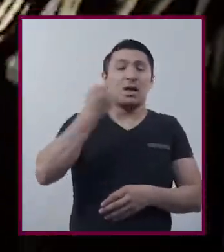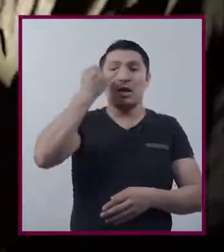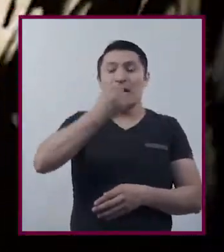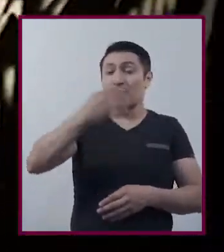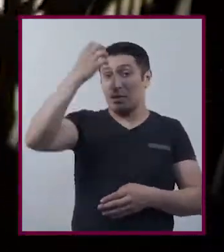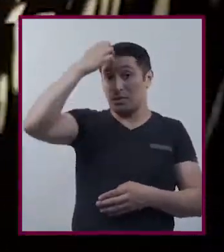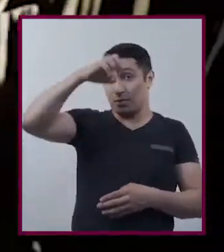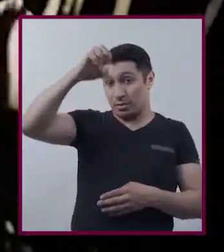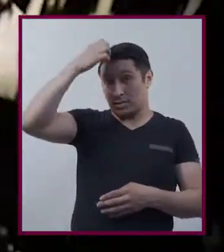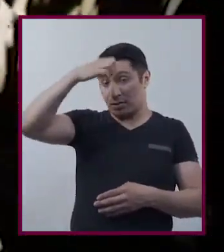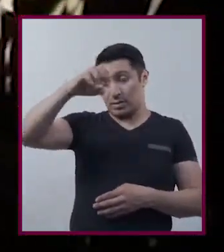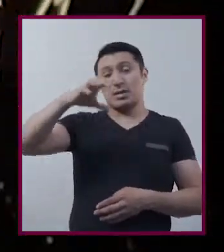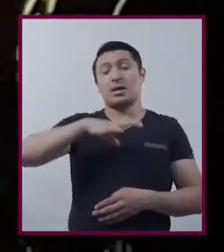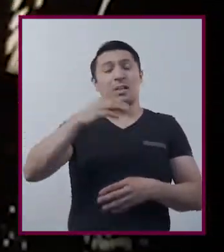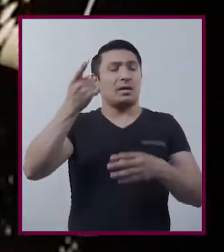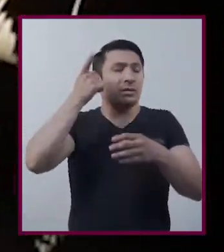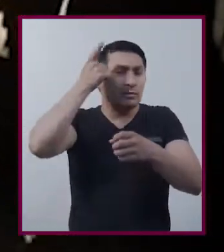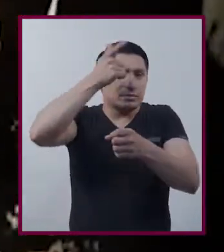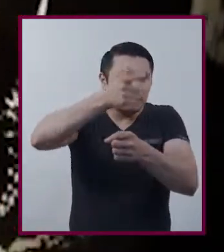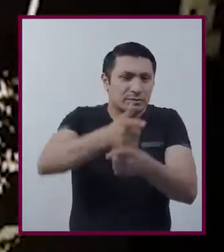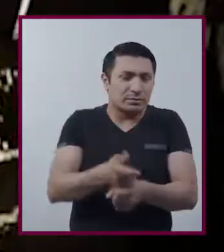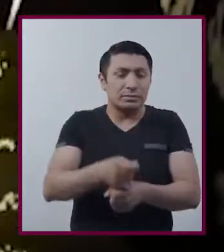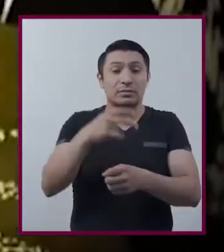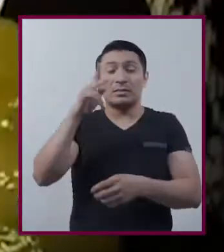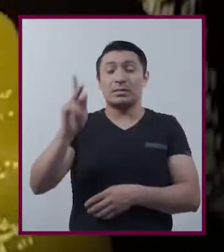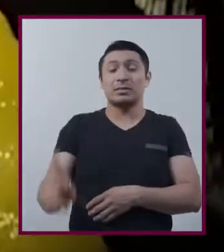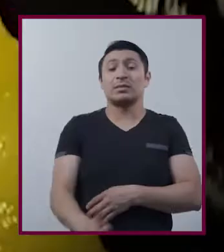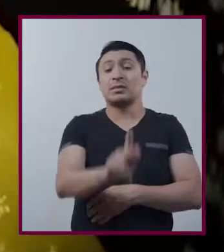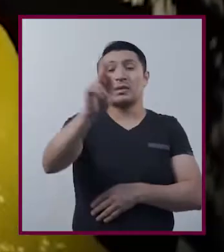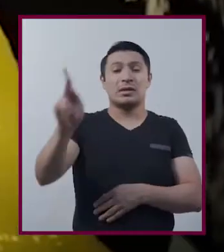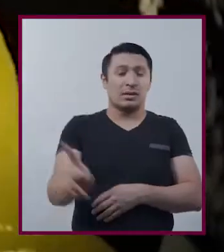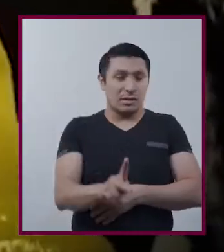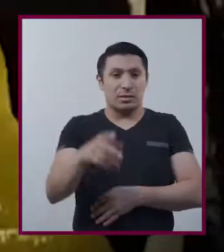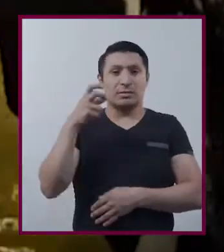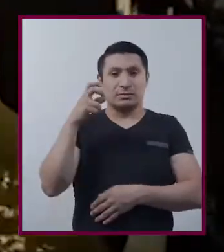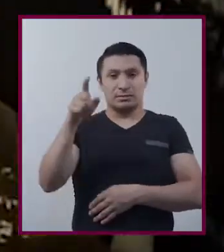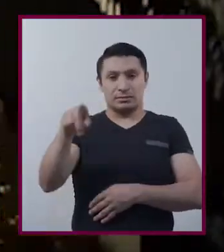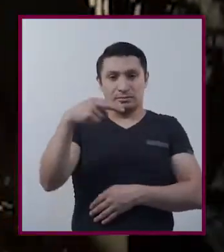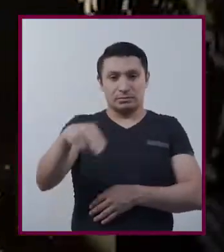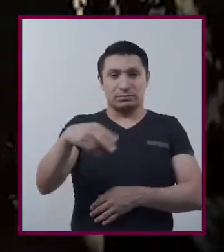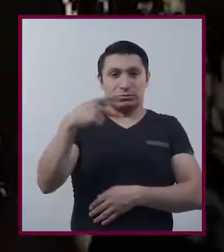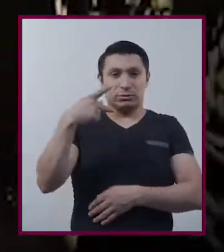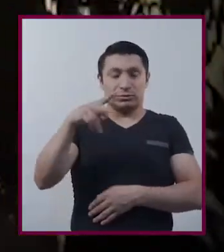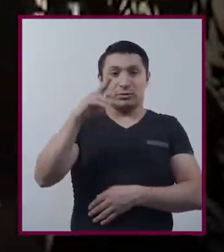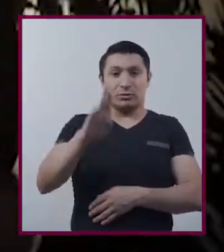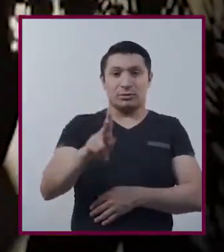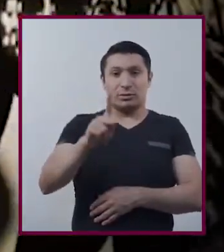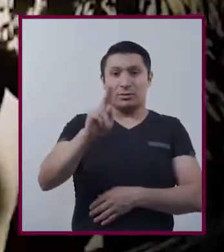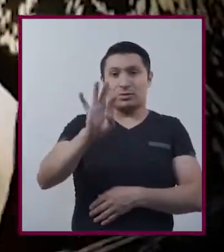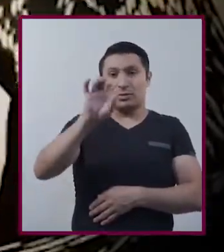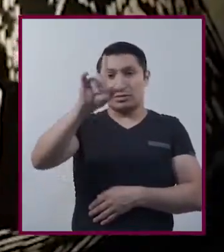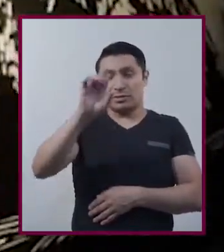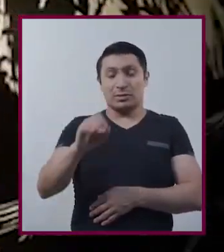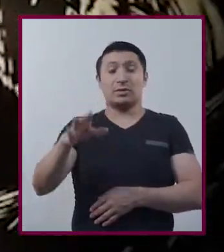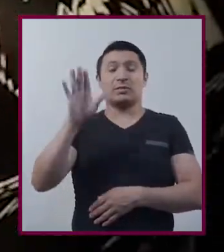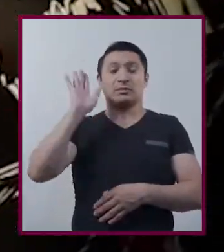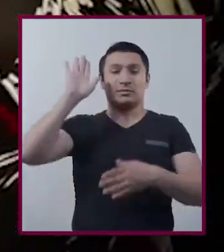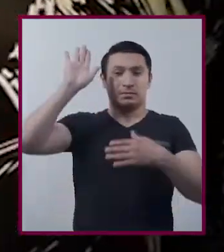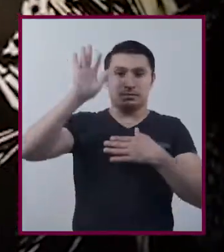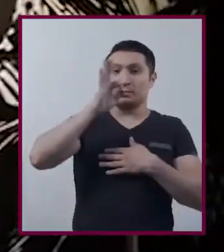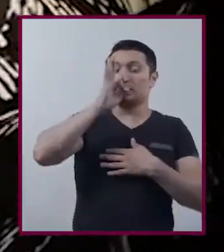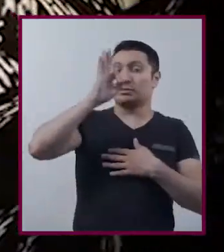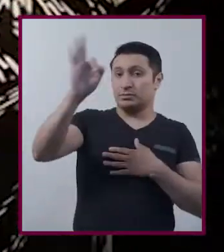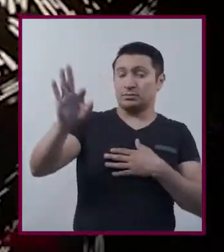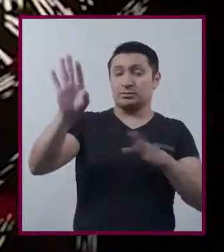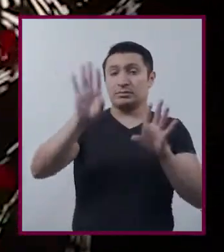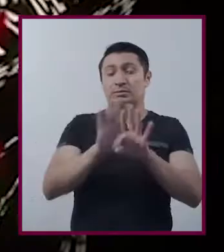siempre una lengua extranjera. Y comenzaba a darse cuenta de que su pueblo, lo que él llamaba su pueblo, y al cual